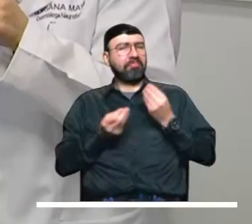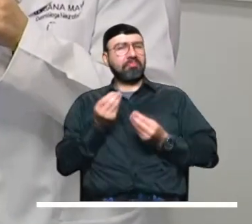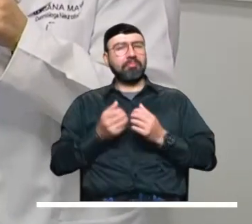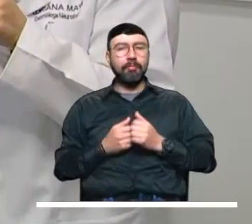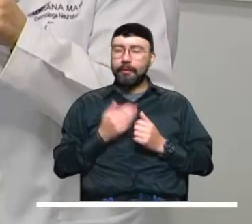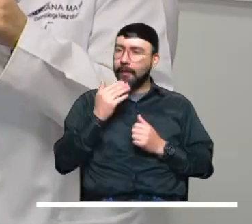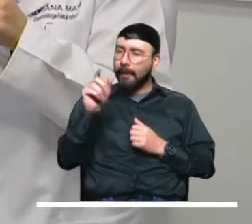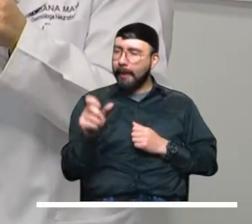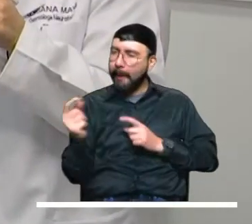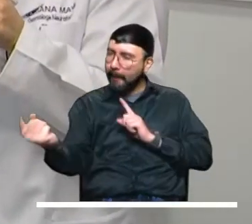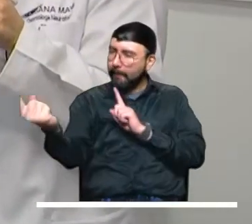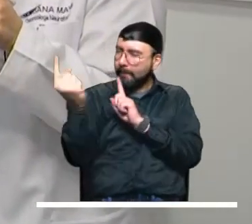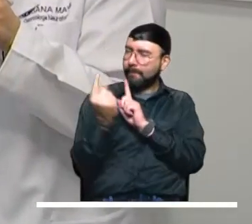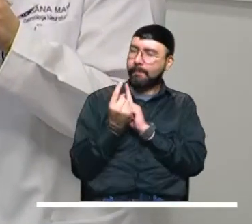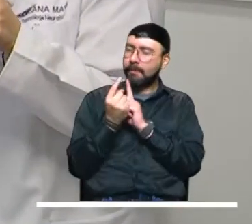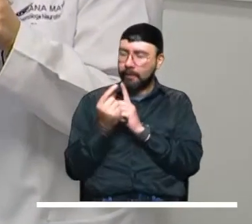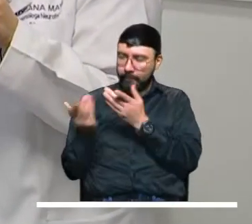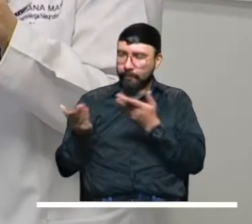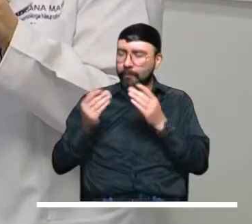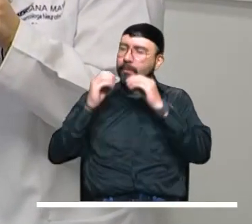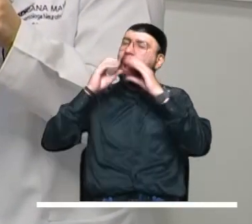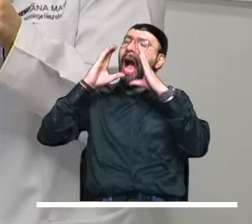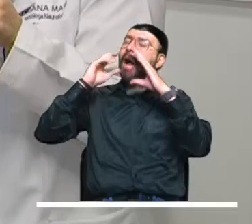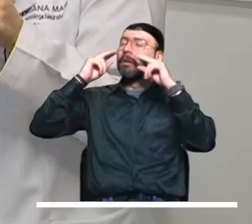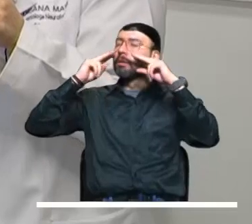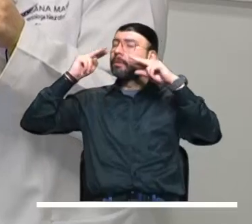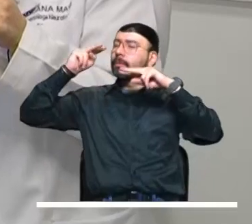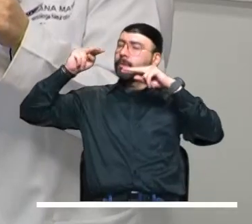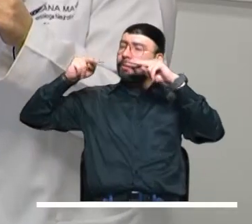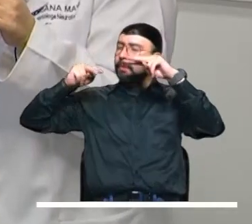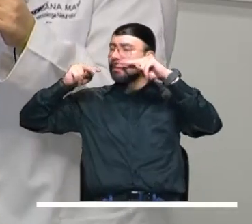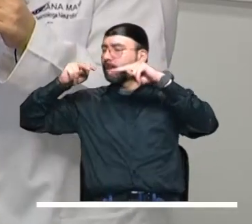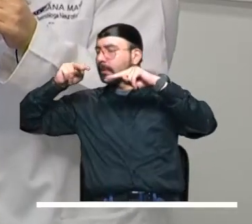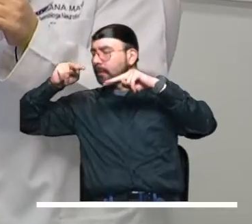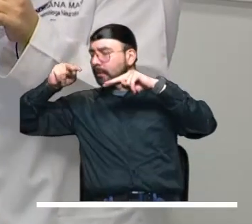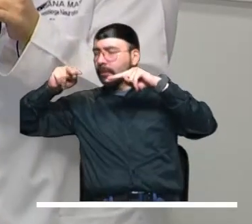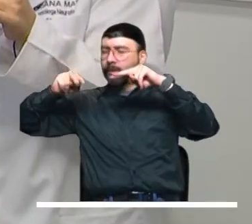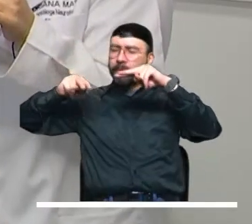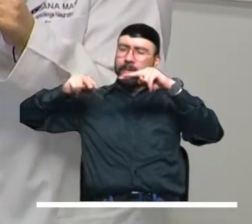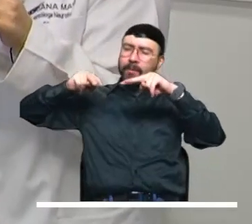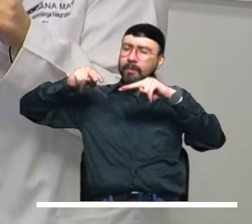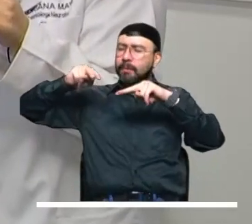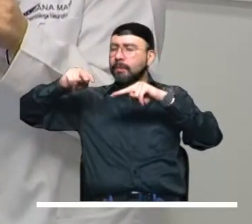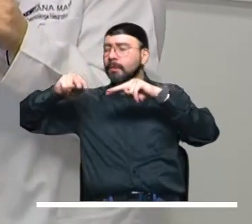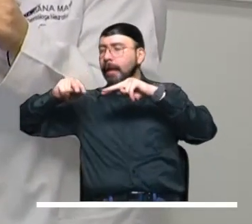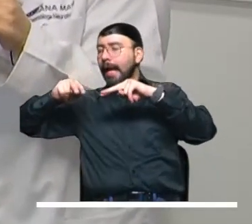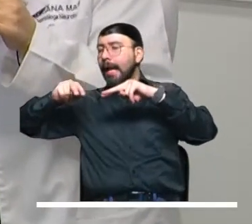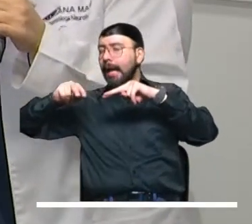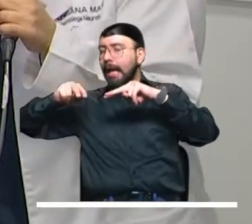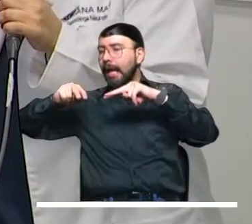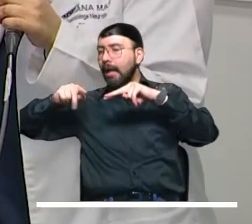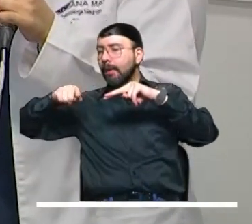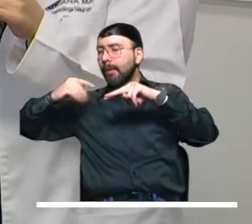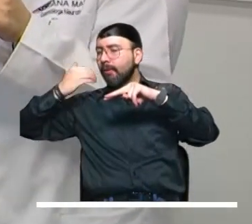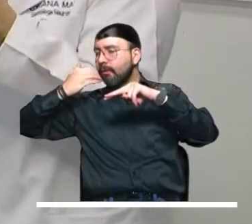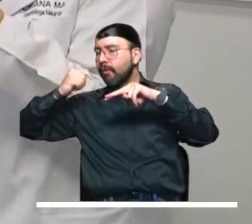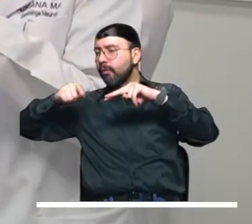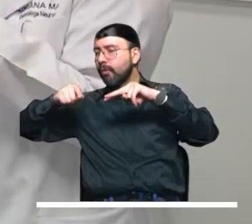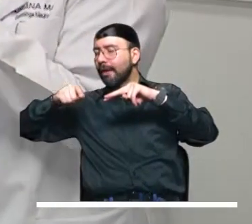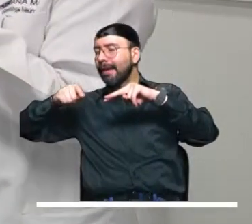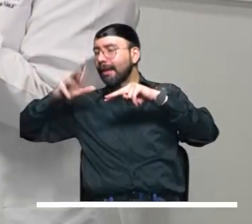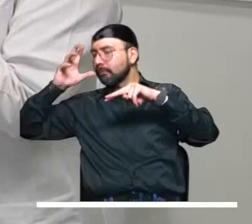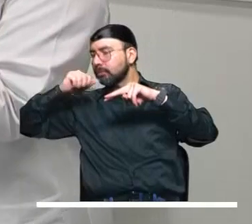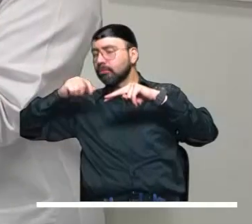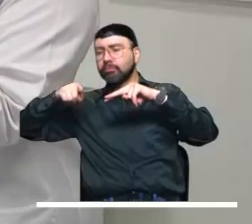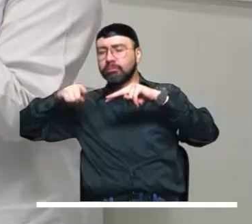hacemos una valoración y vemos cómo a través de la boca puede aparecer una enfermedad o